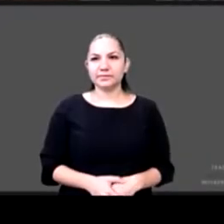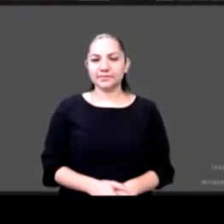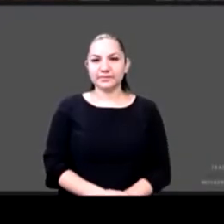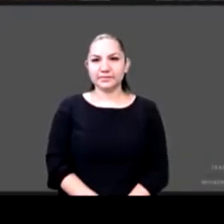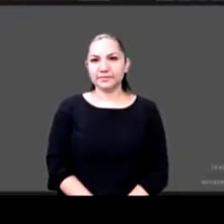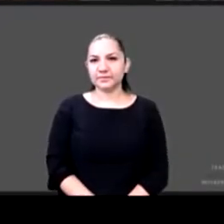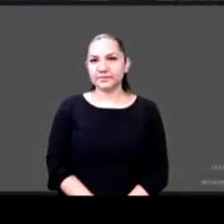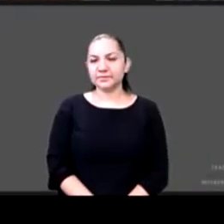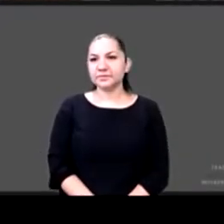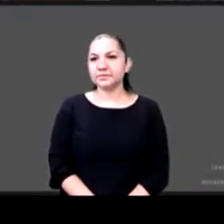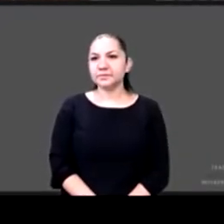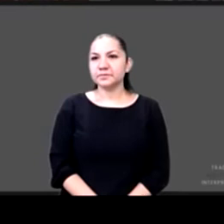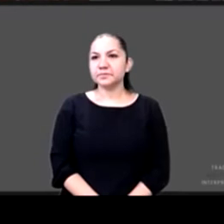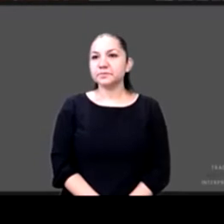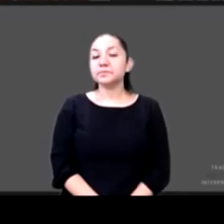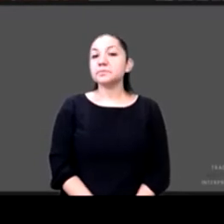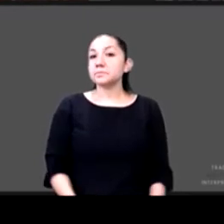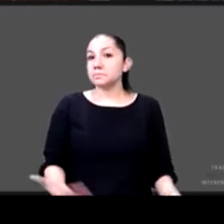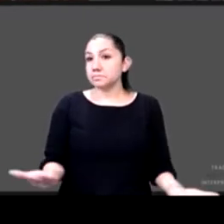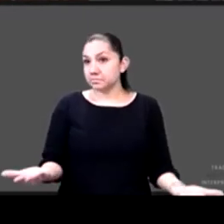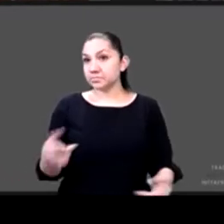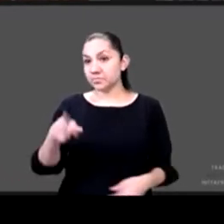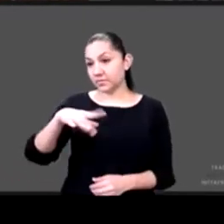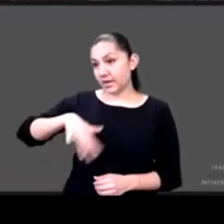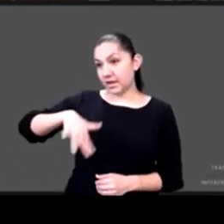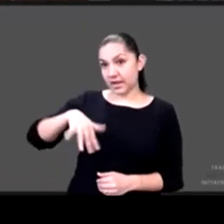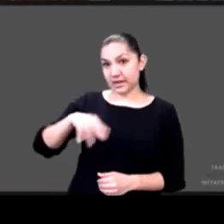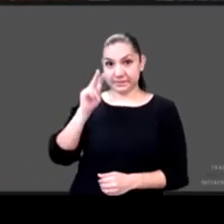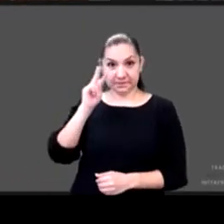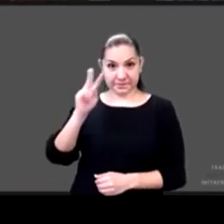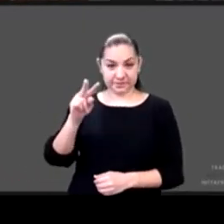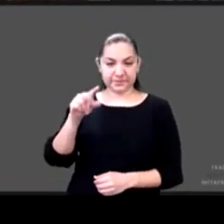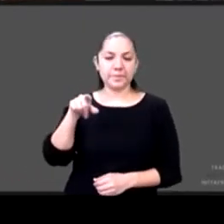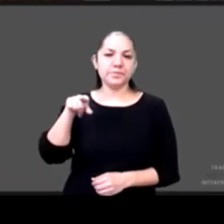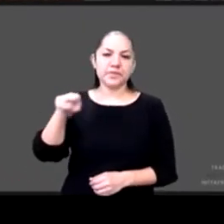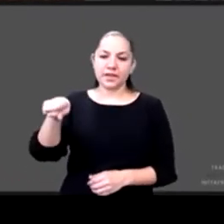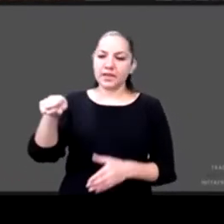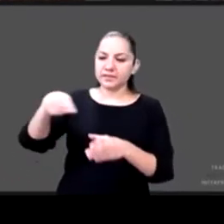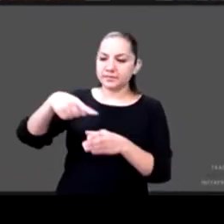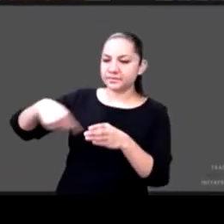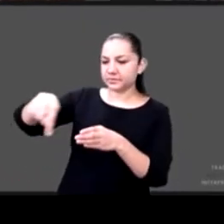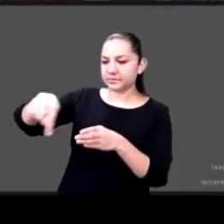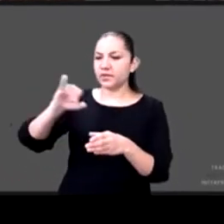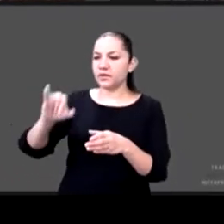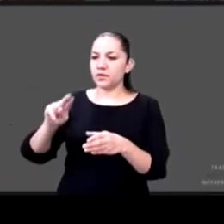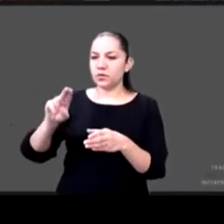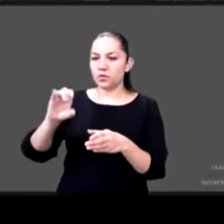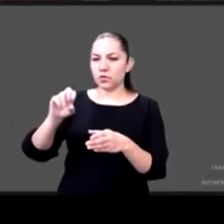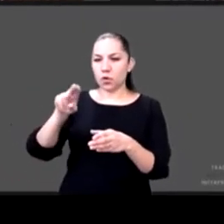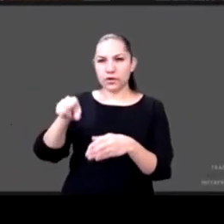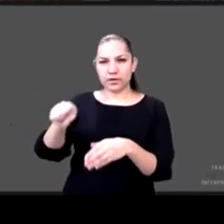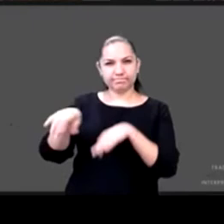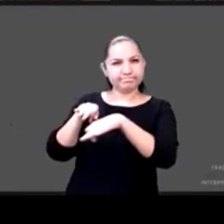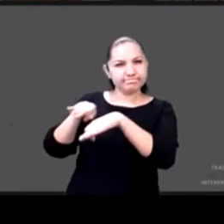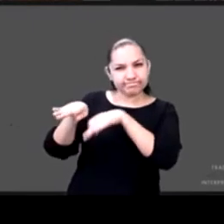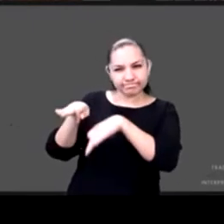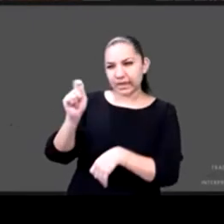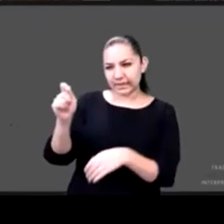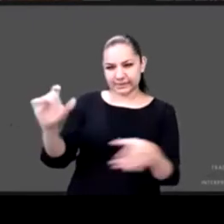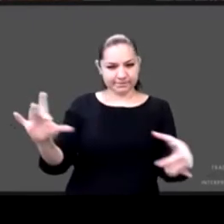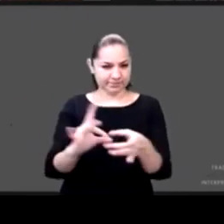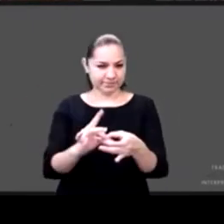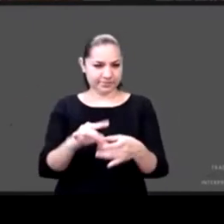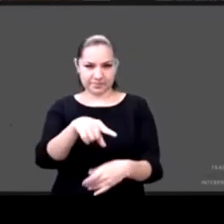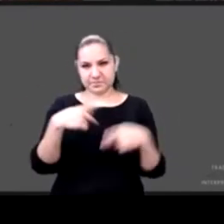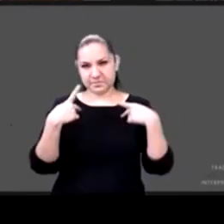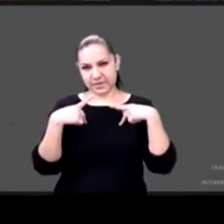Bueno, pues muy bien, como ustedes ya vieron, escuchamos el testimonio del trabajo que hace Juconi en la